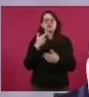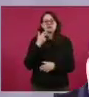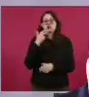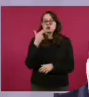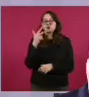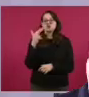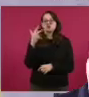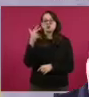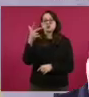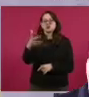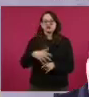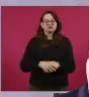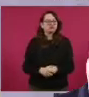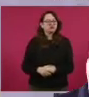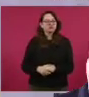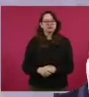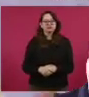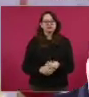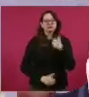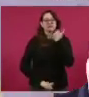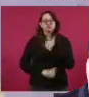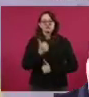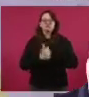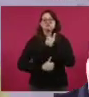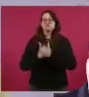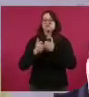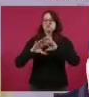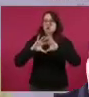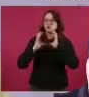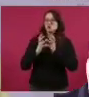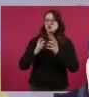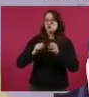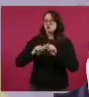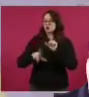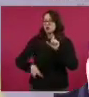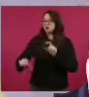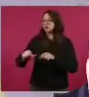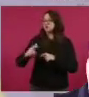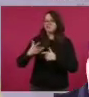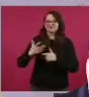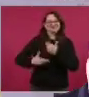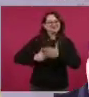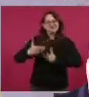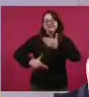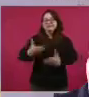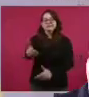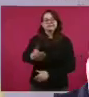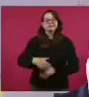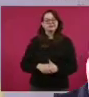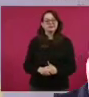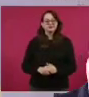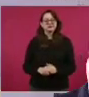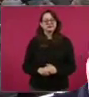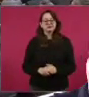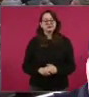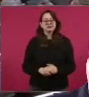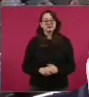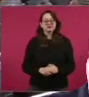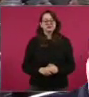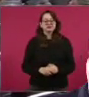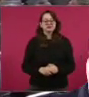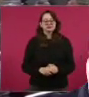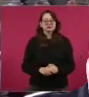poderse consagrar como los más grandes, entre los grandes del taekwondo de nuestro país. Por supuesto, Eddie, que ha